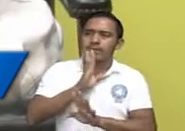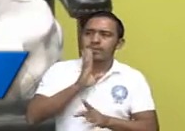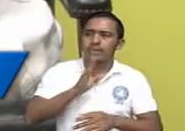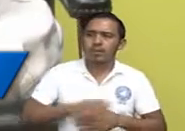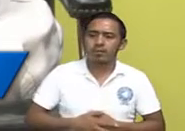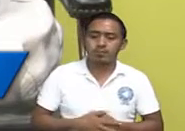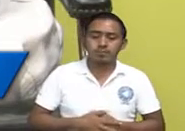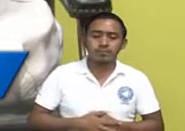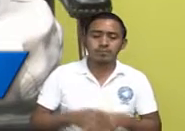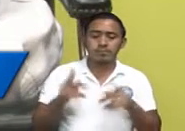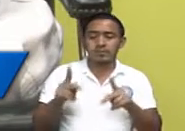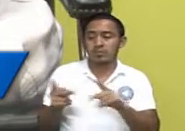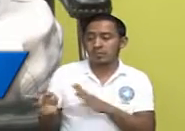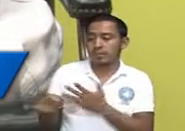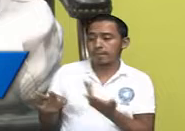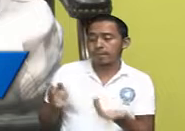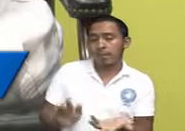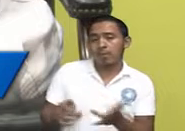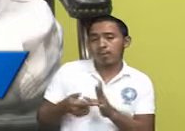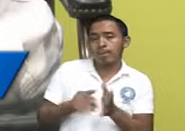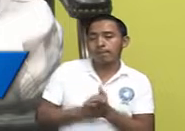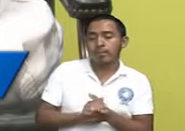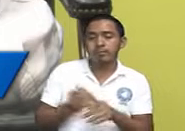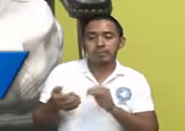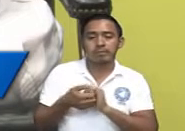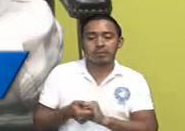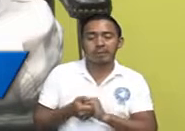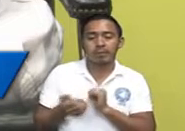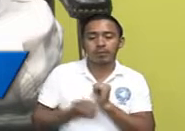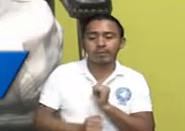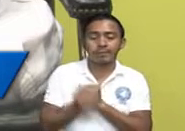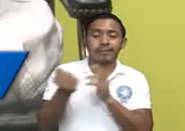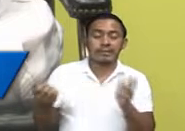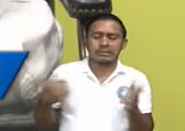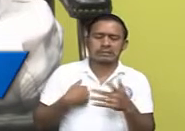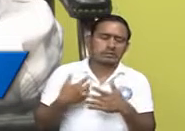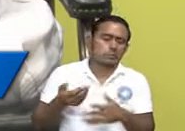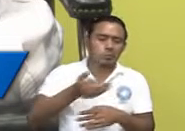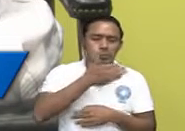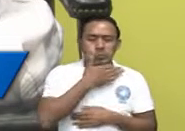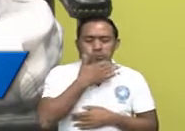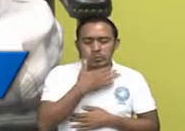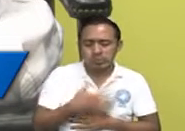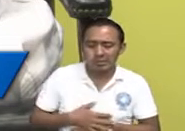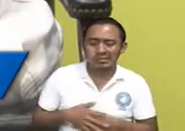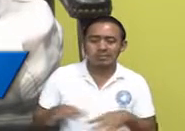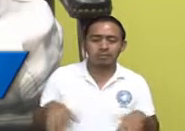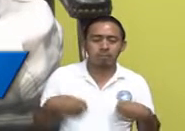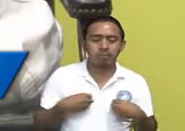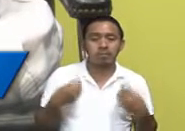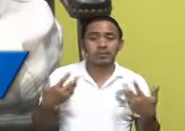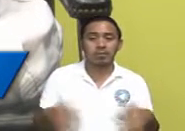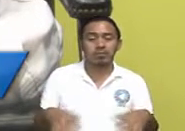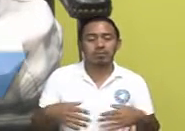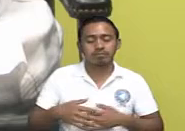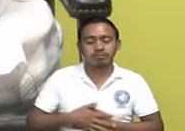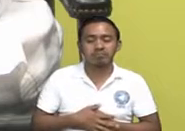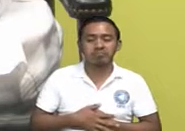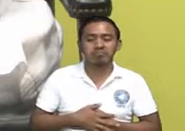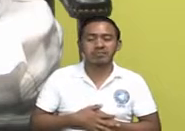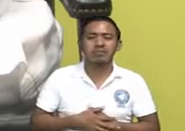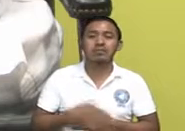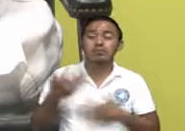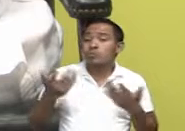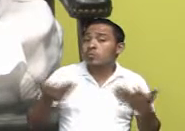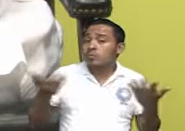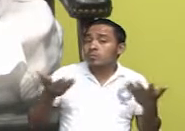nos muere un ser querido y no estamos tan preparados para poder enfrentar estos niveles de adaptación, de dolor emocional. Y a pesar de que